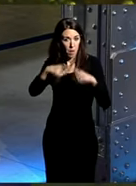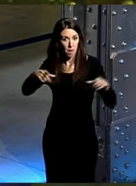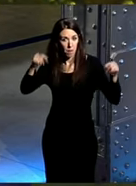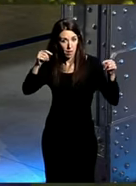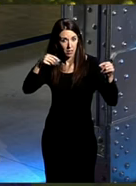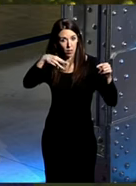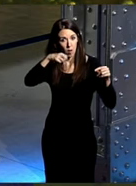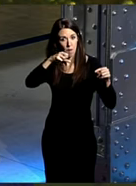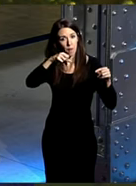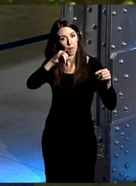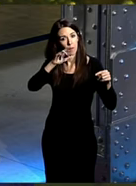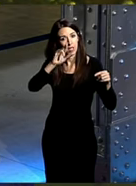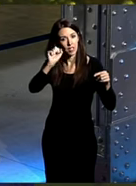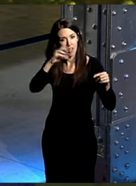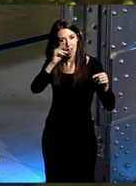plataforma Miriadax